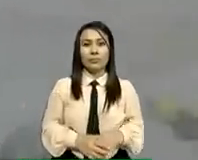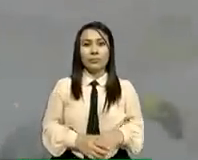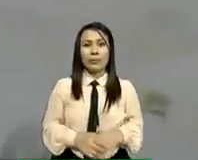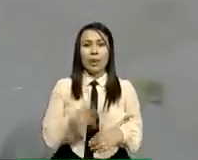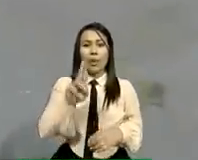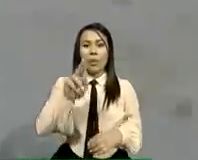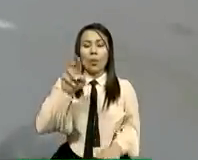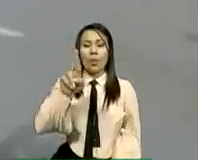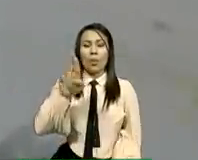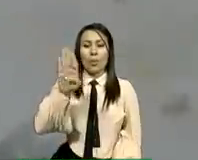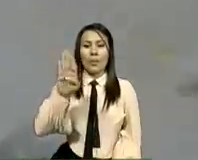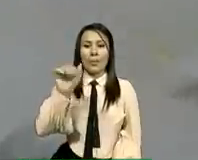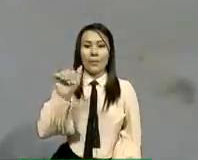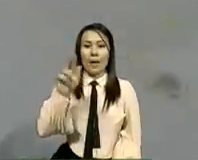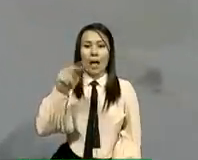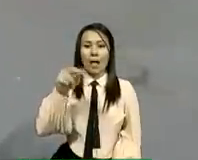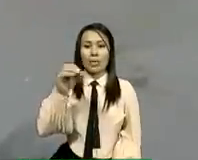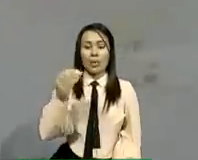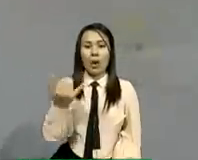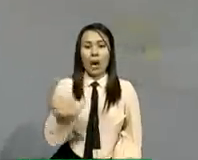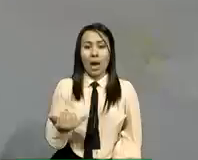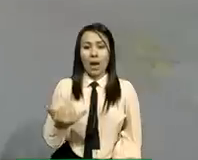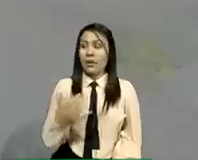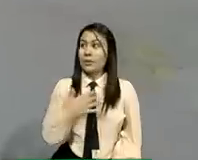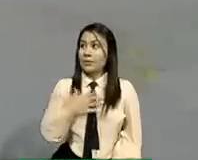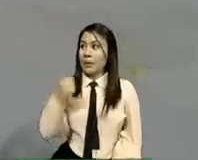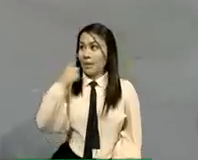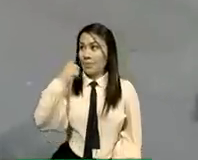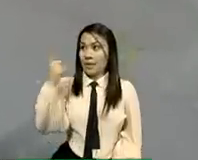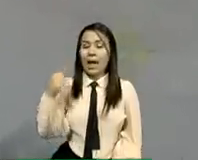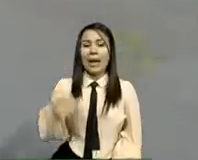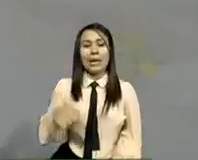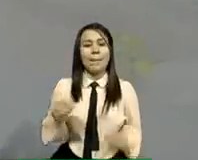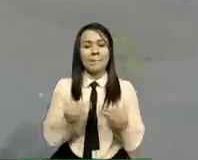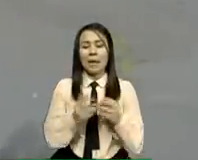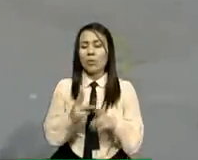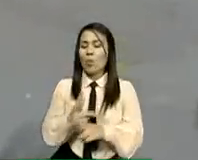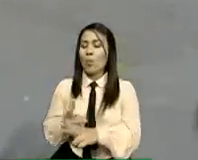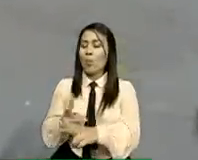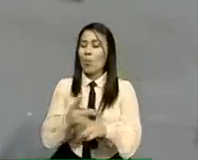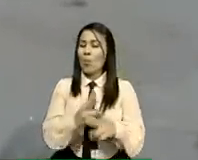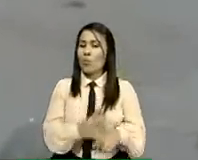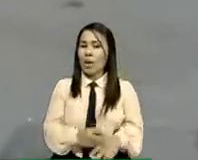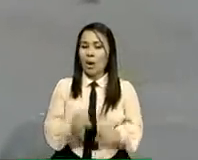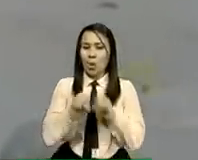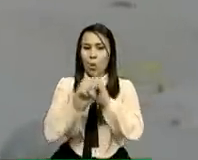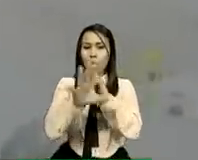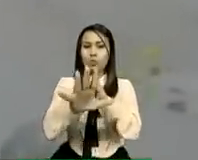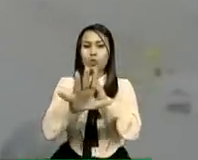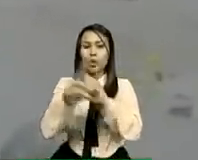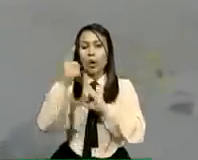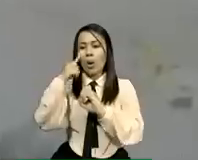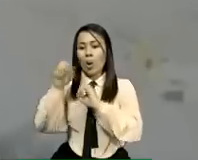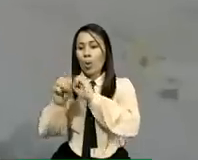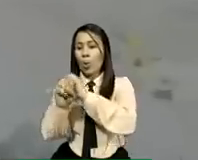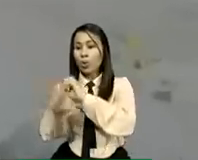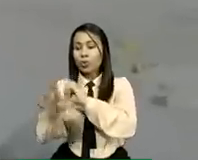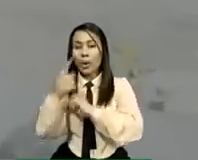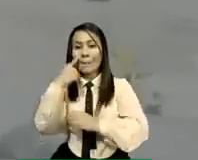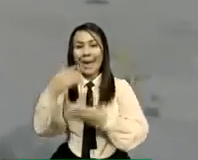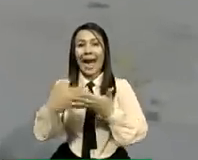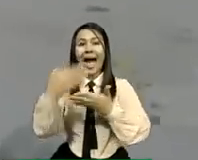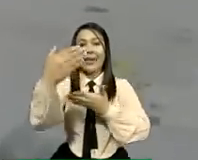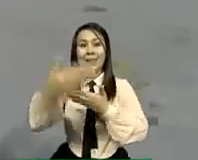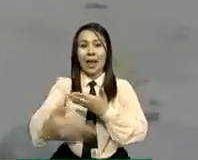urbanos, en la ciudad, como estamos nosotros en estos instantes, es necesario evidentemente mantener las guías encendidas para que el conductor que va desde